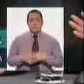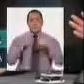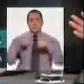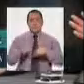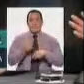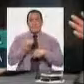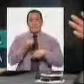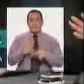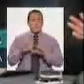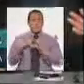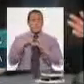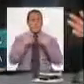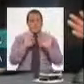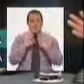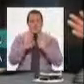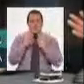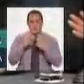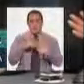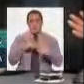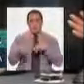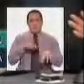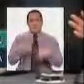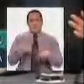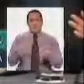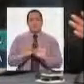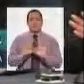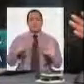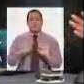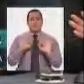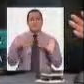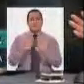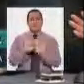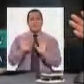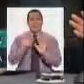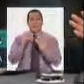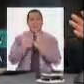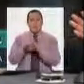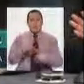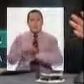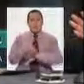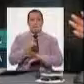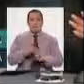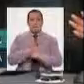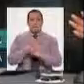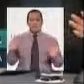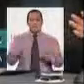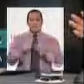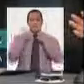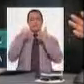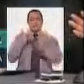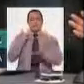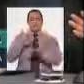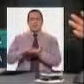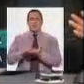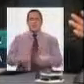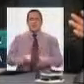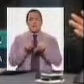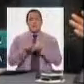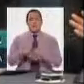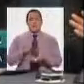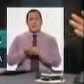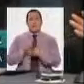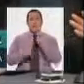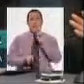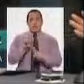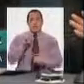fue exactamente lo que hicimos. No hay ningún tipo de injerencia ni ningún tipo de acto irregular de quienes